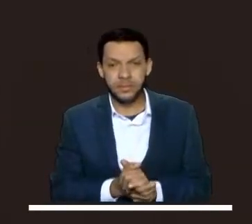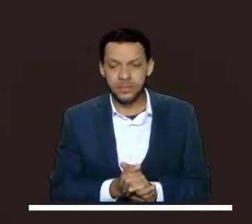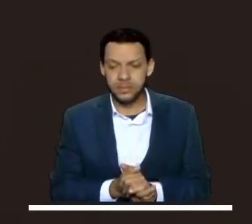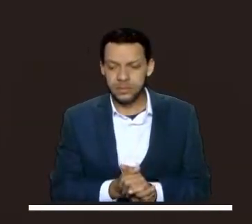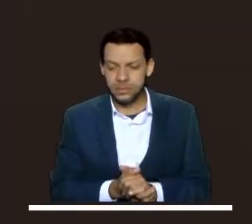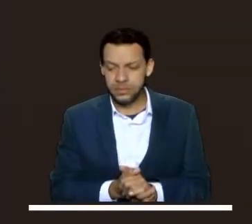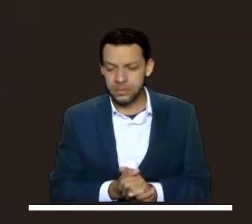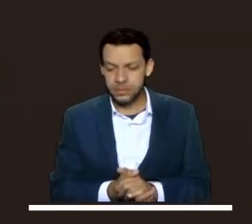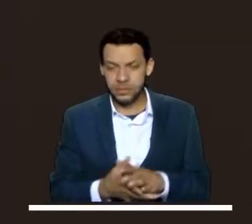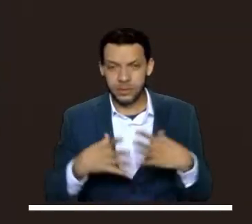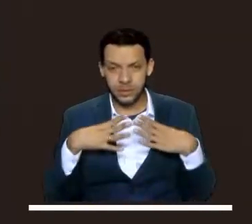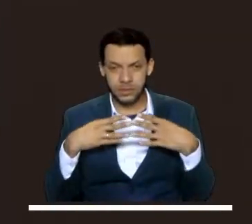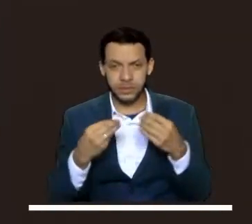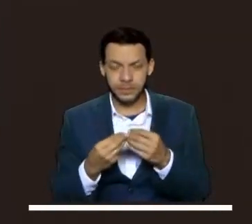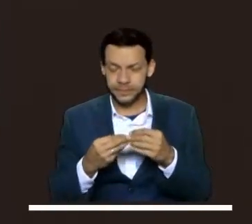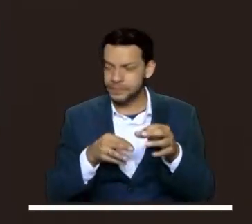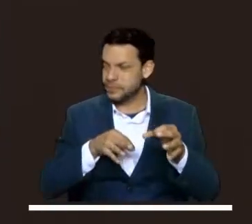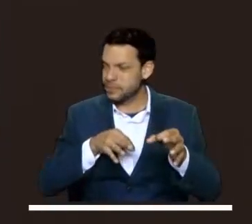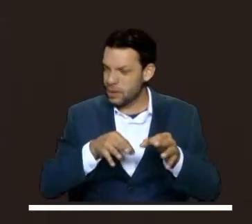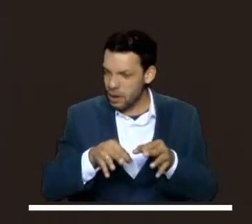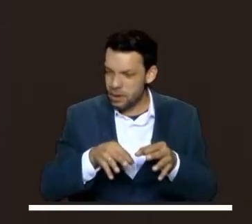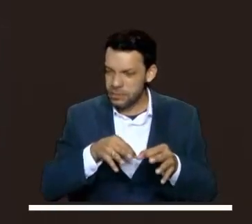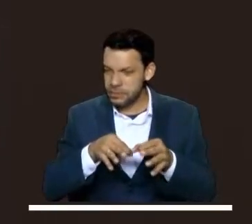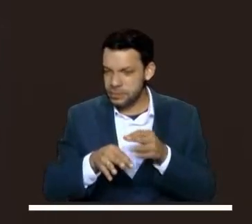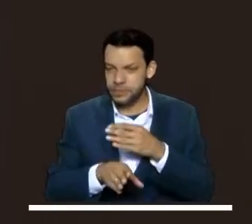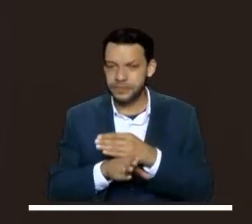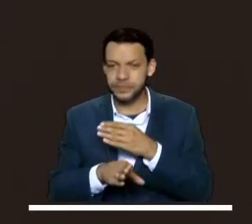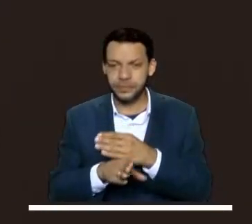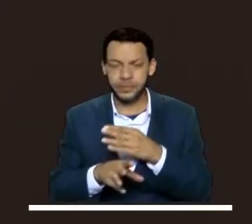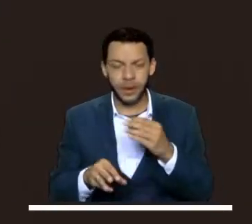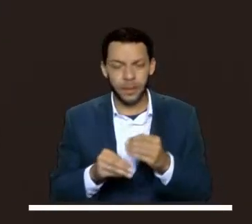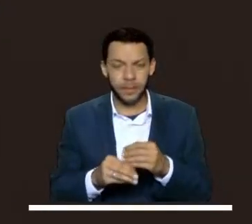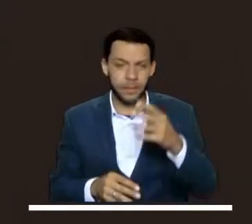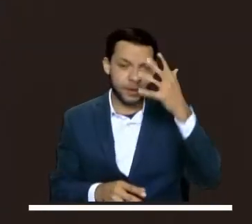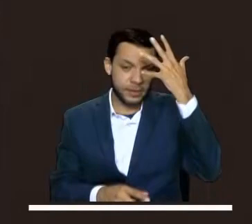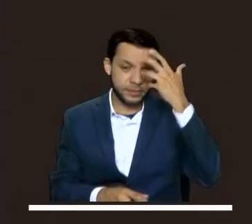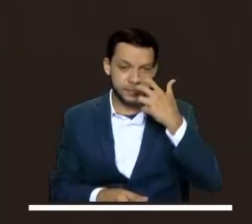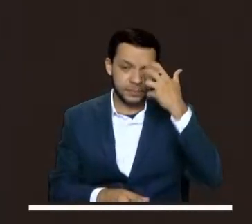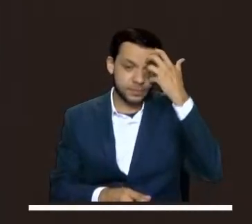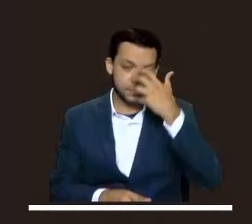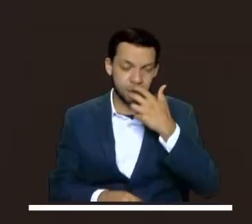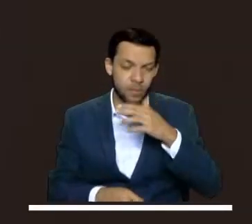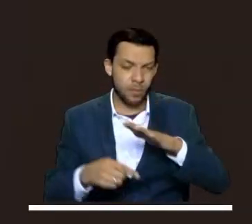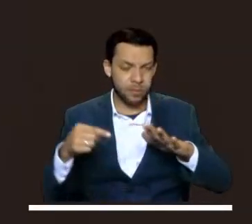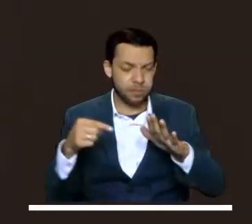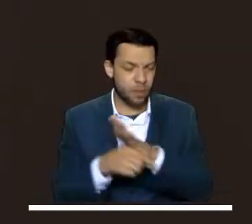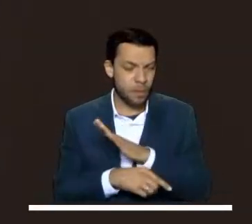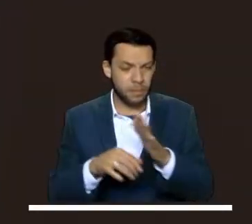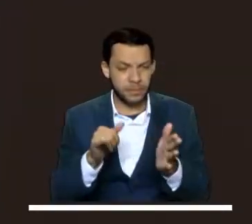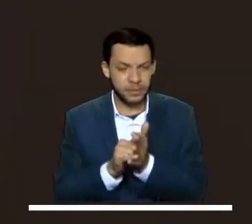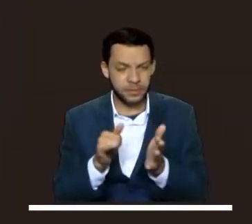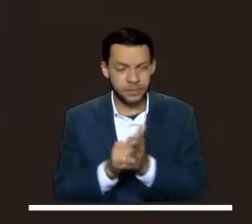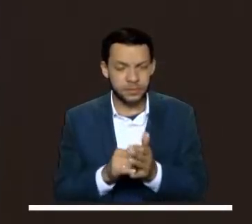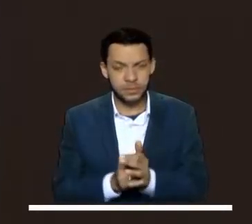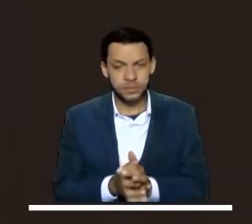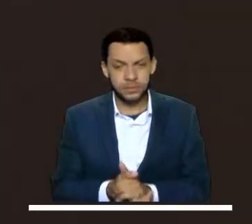Aquí estamos llegando ya al ciego, evaluando aquí la parte, la última porción.